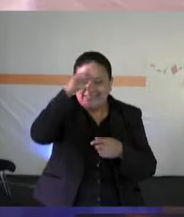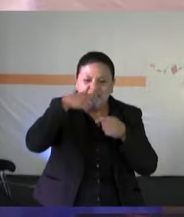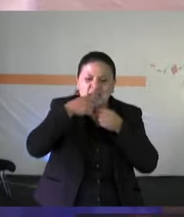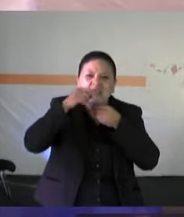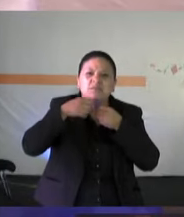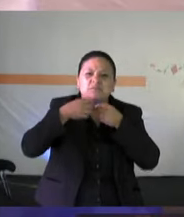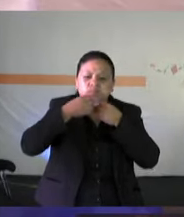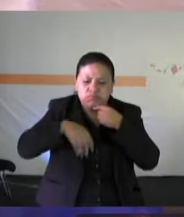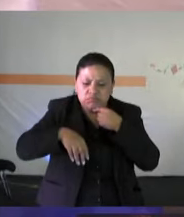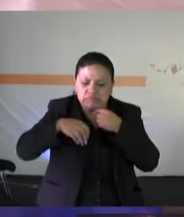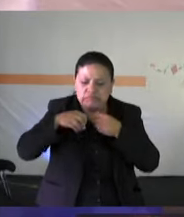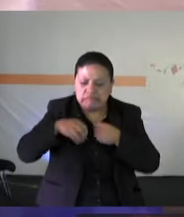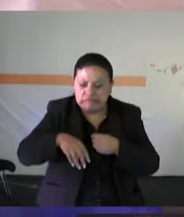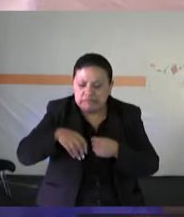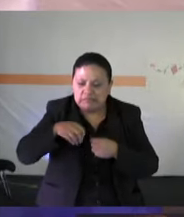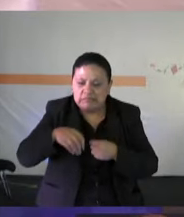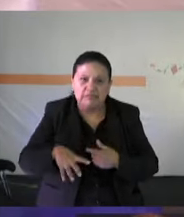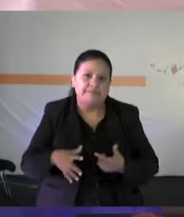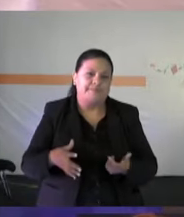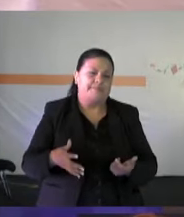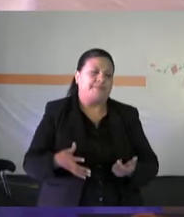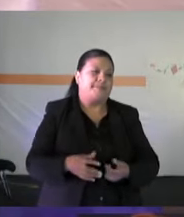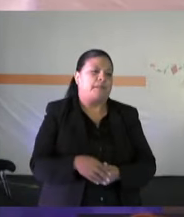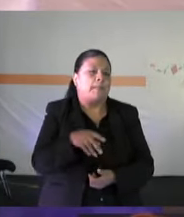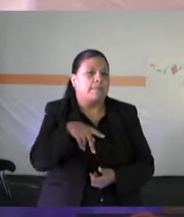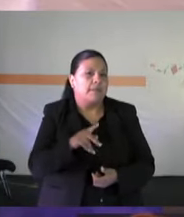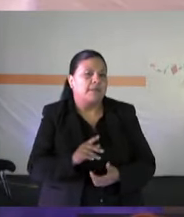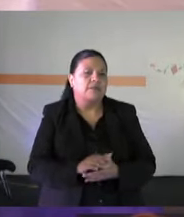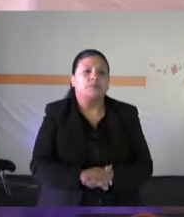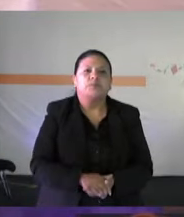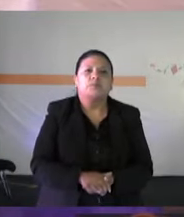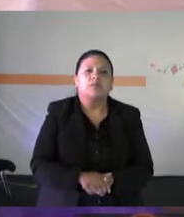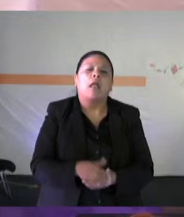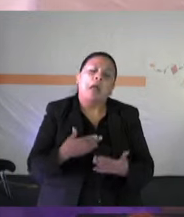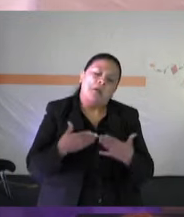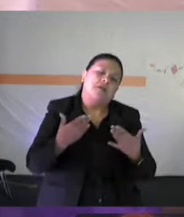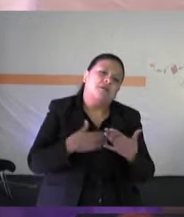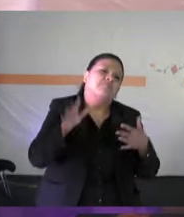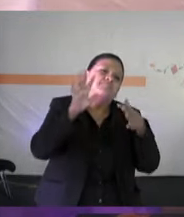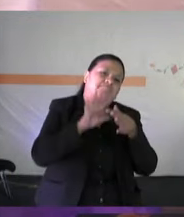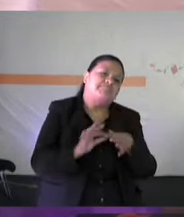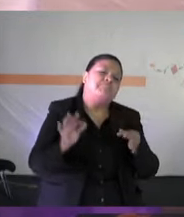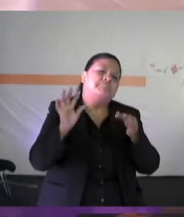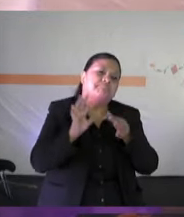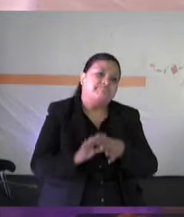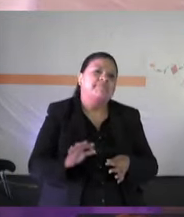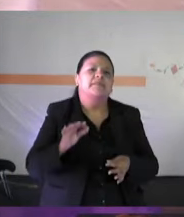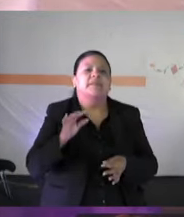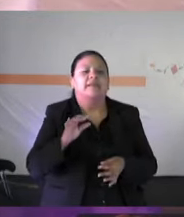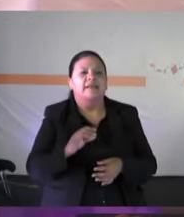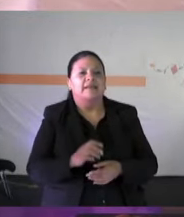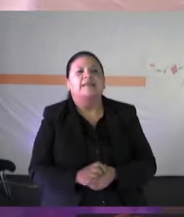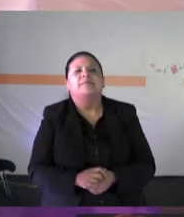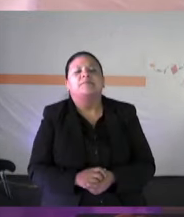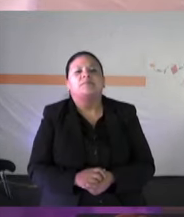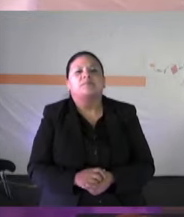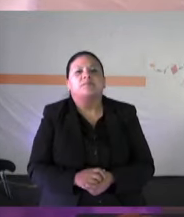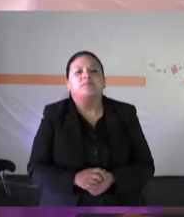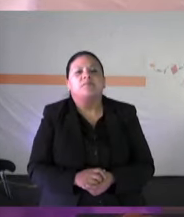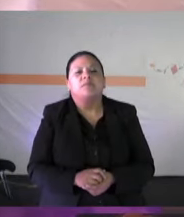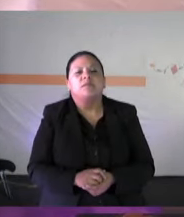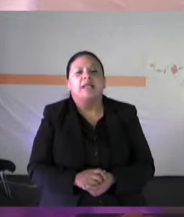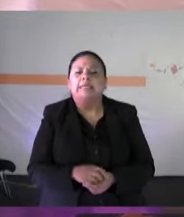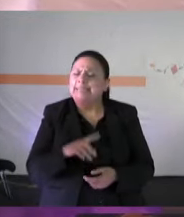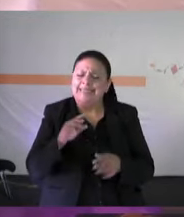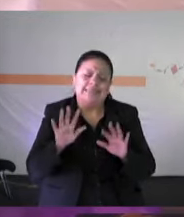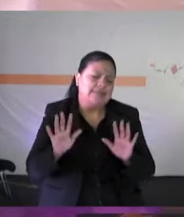en fin, No, pero la cosa es que en esto que les estaba contando de este encuentro precioso, fue